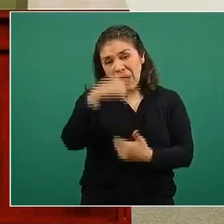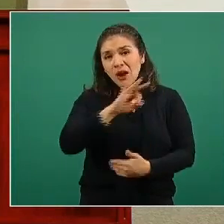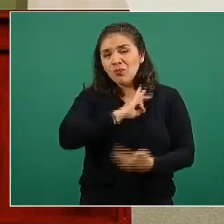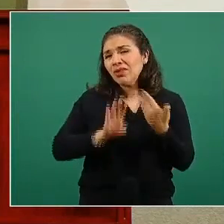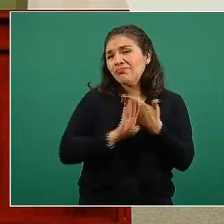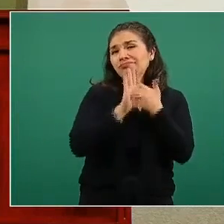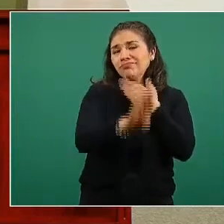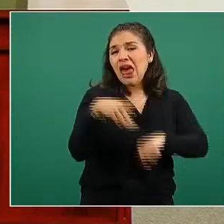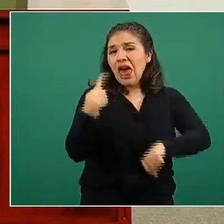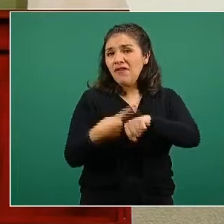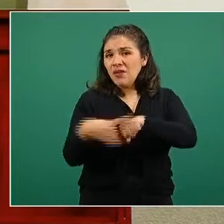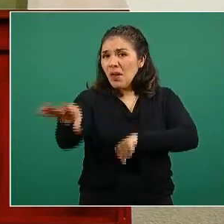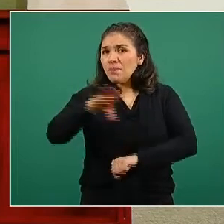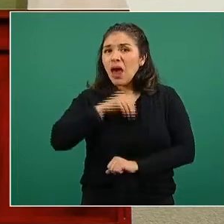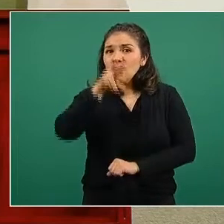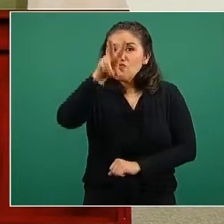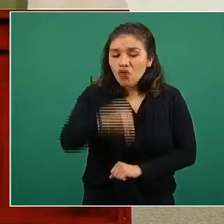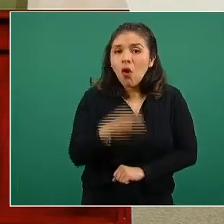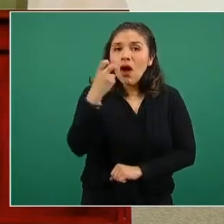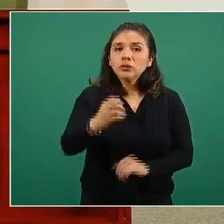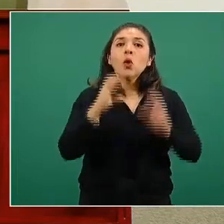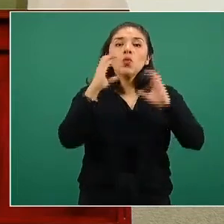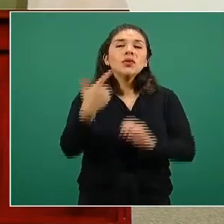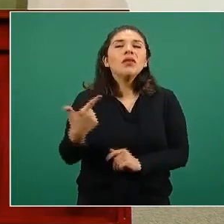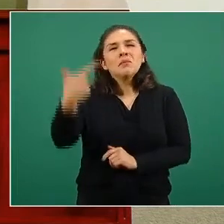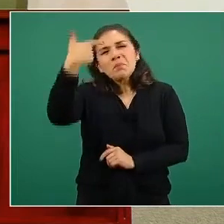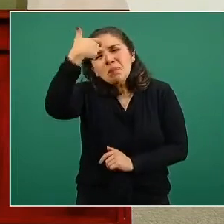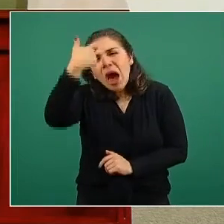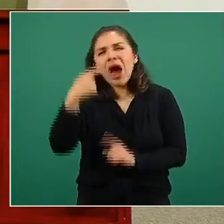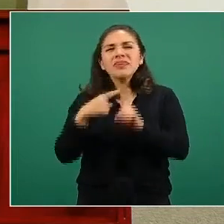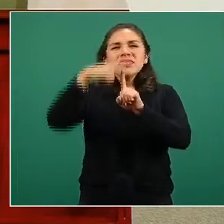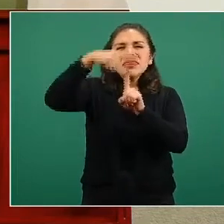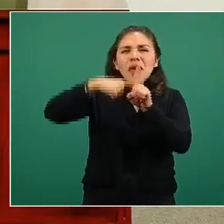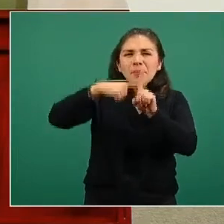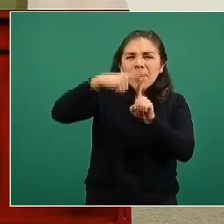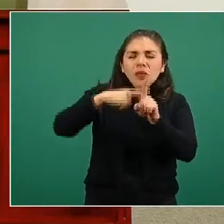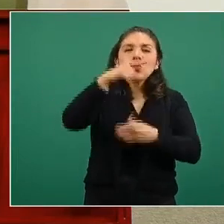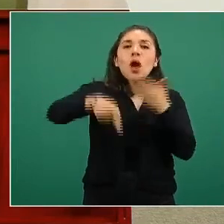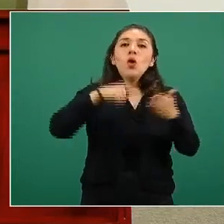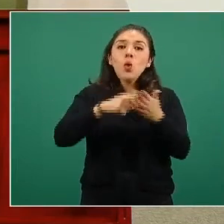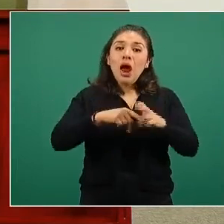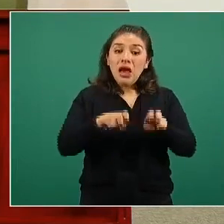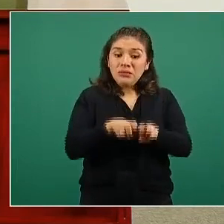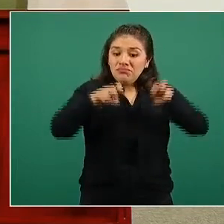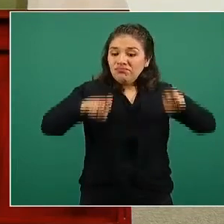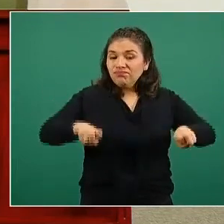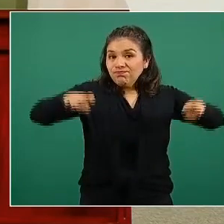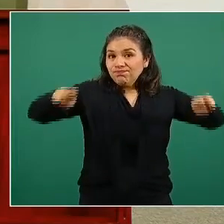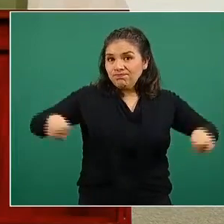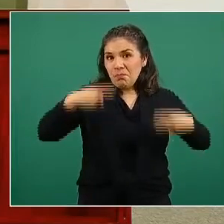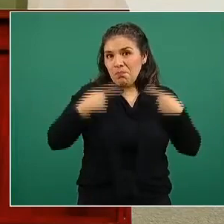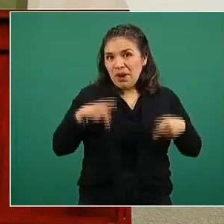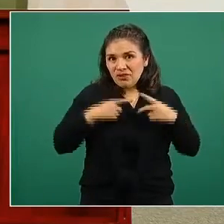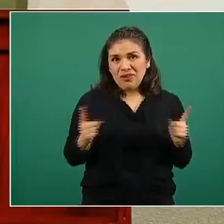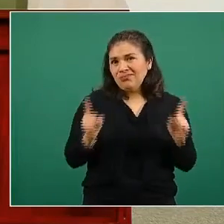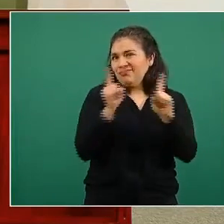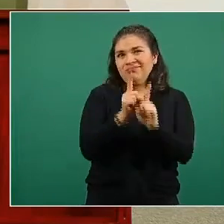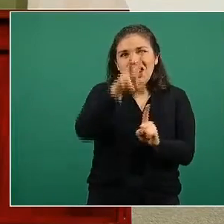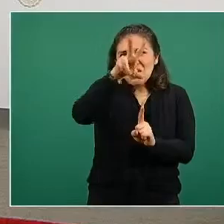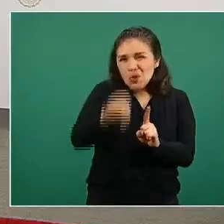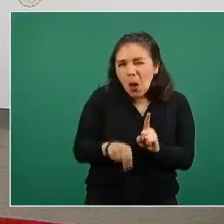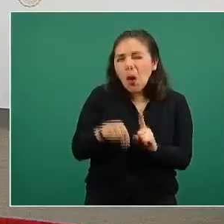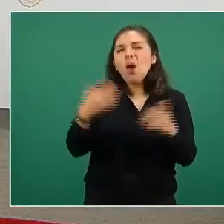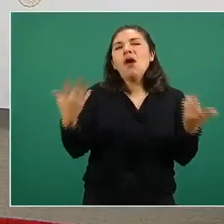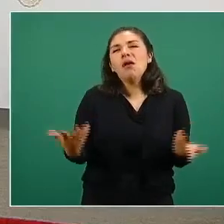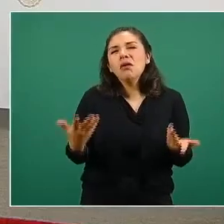los contagios, que es precisamente el filtro sanitario al ingreso, el espaciamiento de las personas al